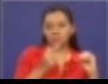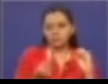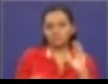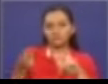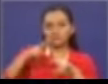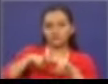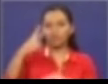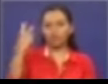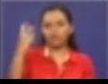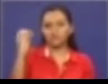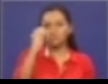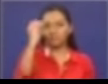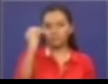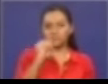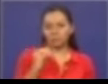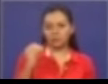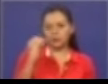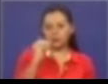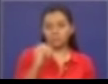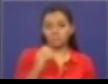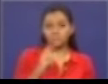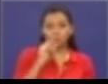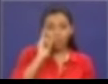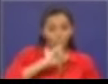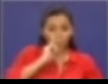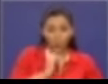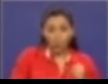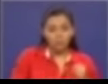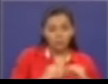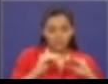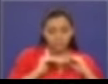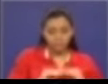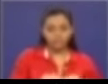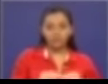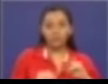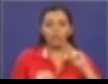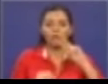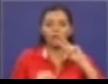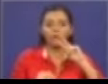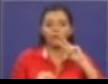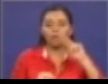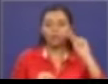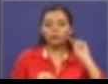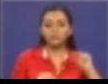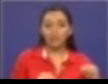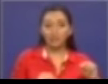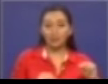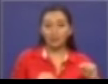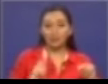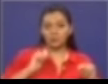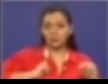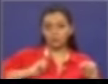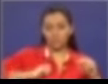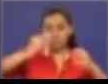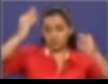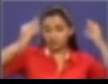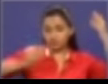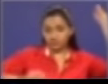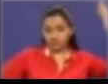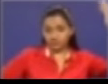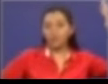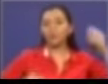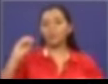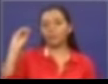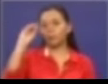con 12%. El último escenario arrancaba con una cuantía básica de 2.000 salarios mínimos vitales